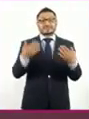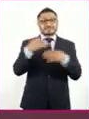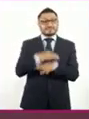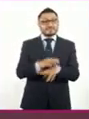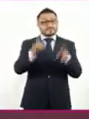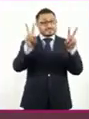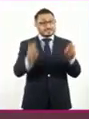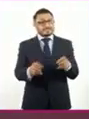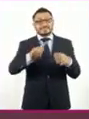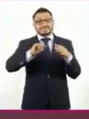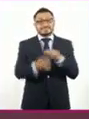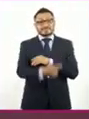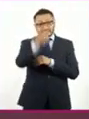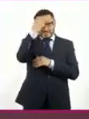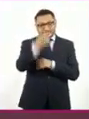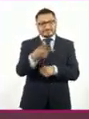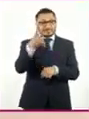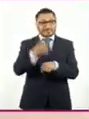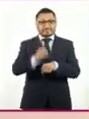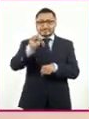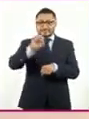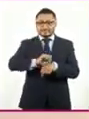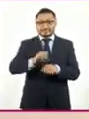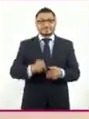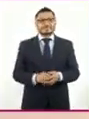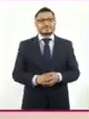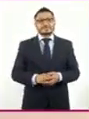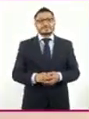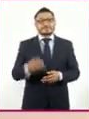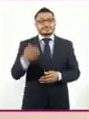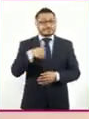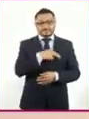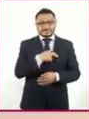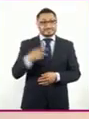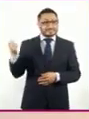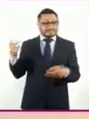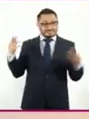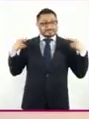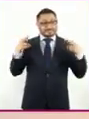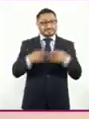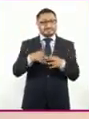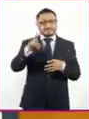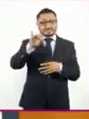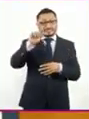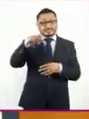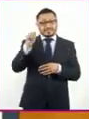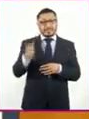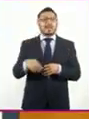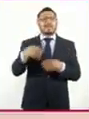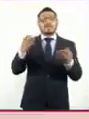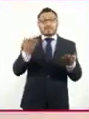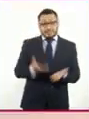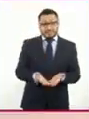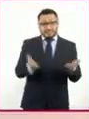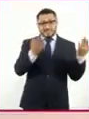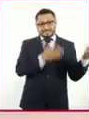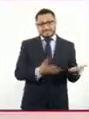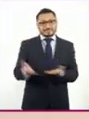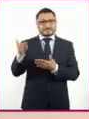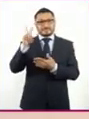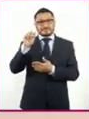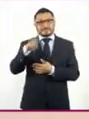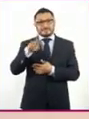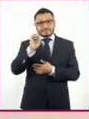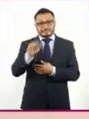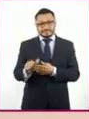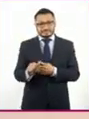asignatura Tecnología para segundo grados. Somos la maestra Diana y Vanessa. Es